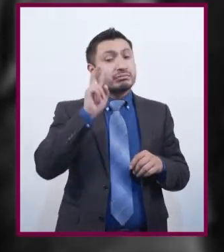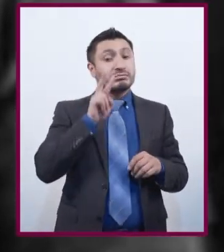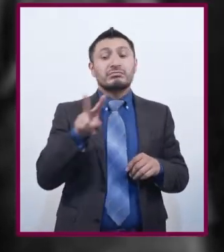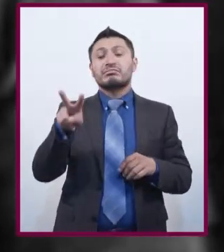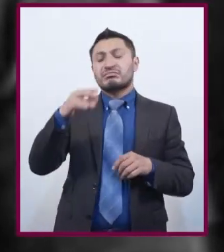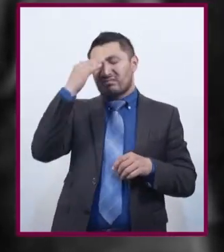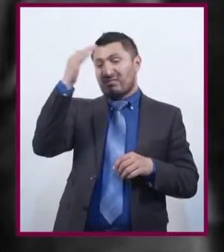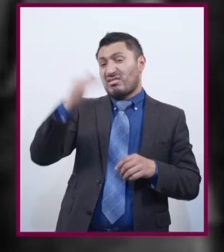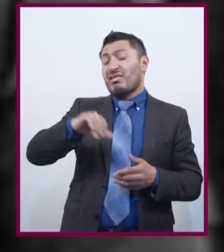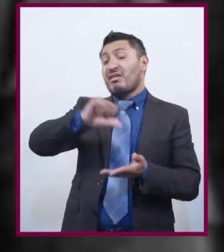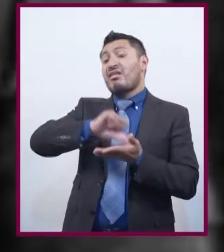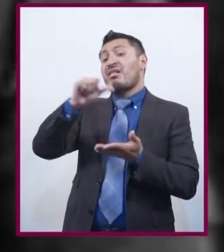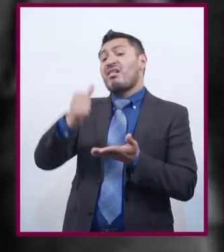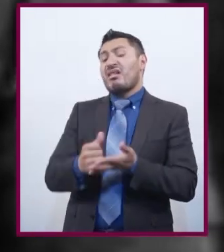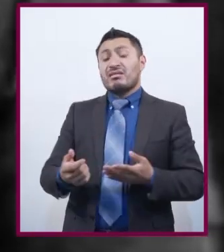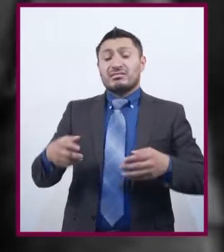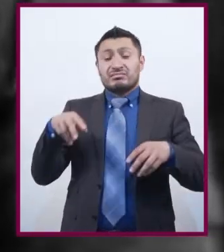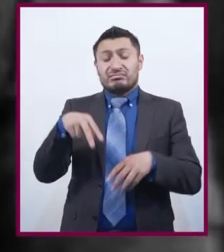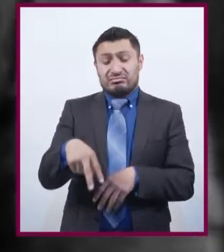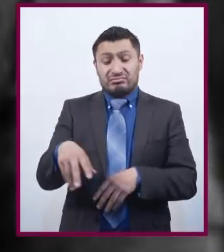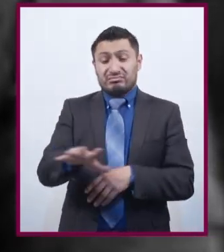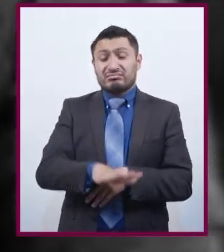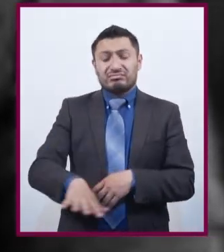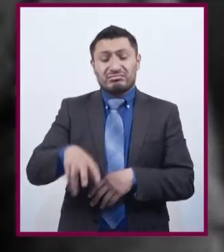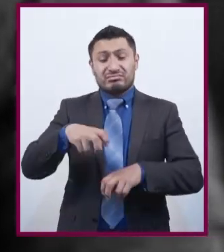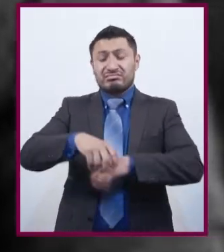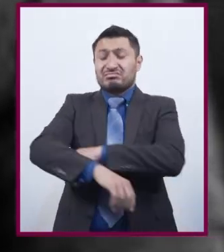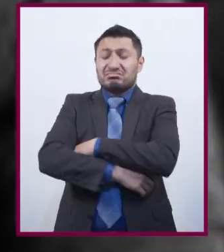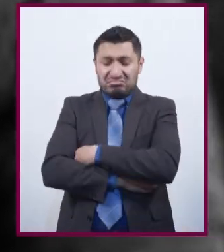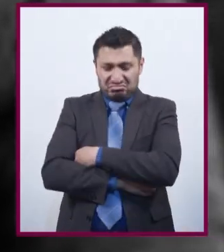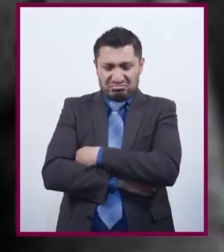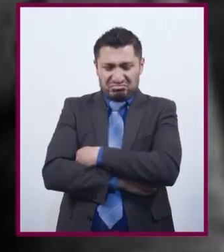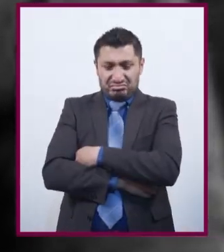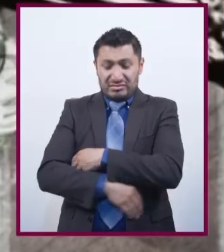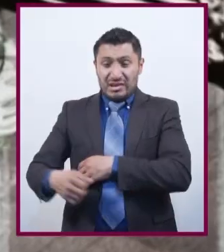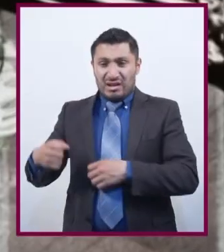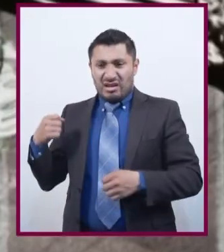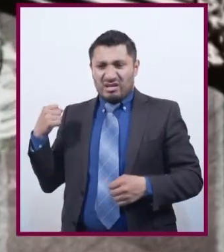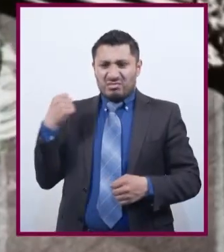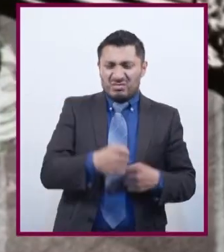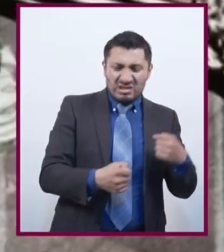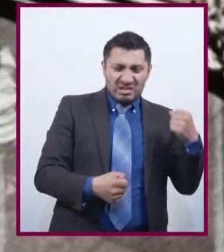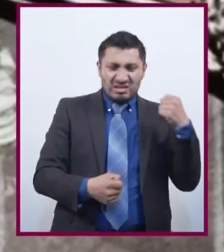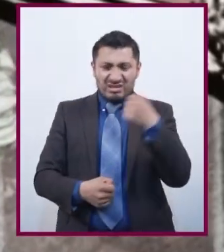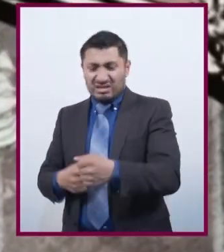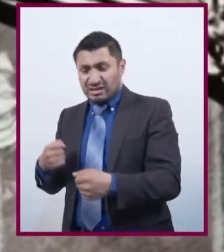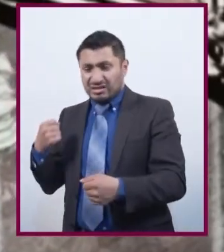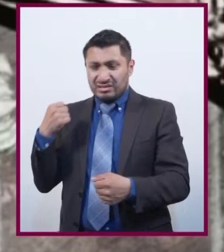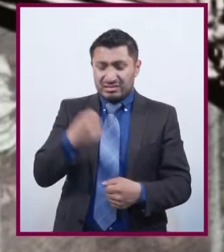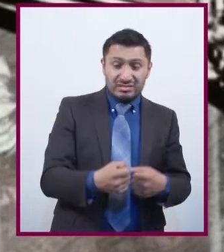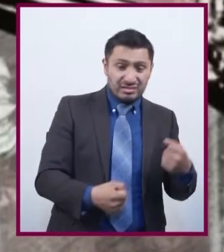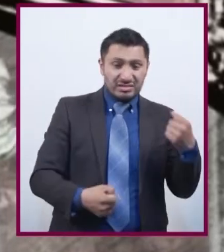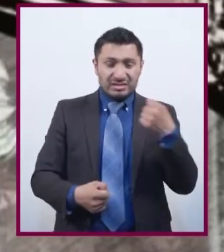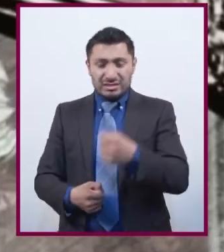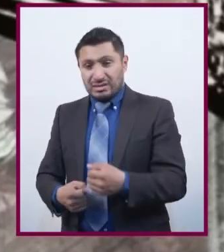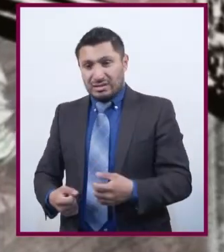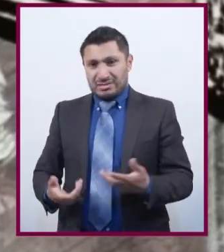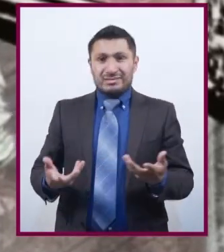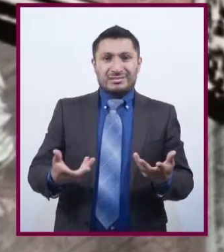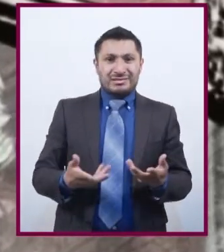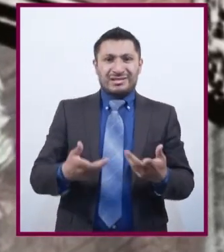con su séquito y cuando vieron al horroroso enanito de bruces en el pavimento golpeándolo con los puños del modo más